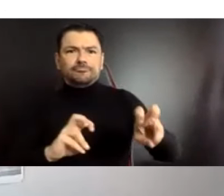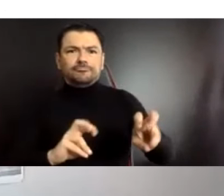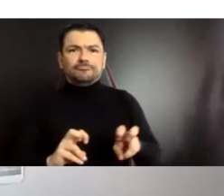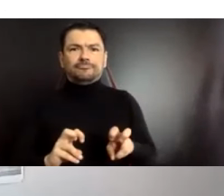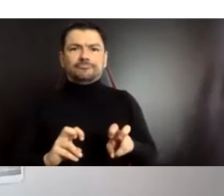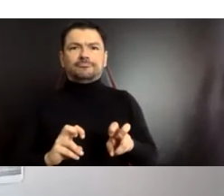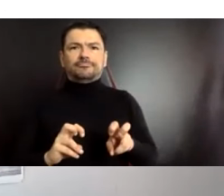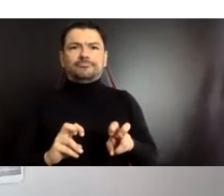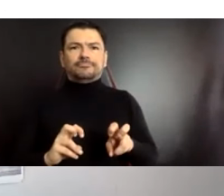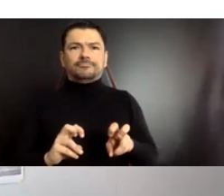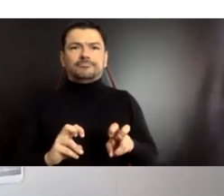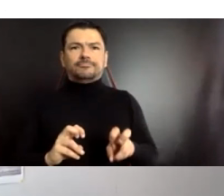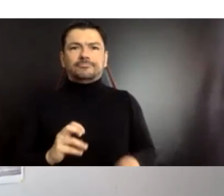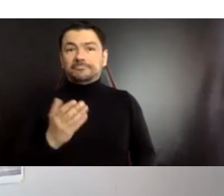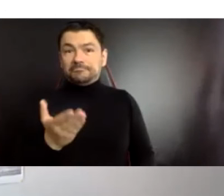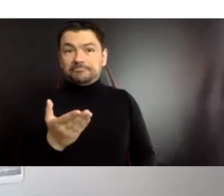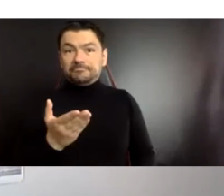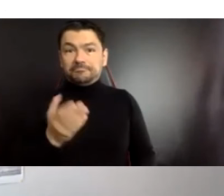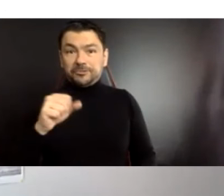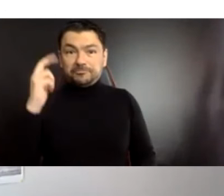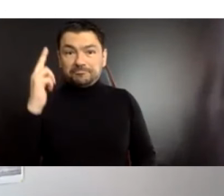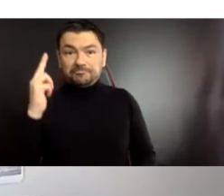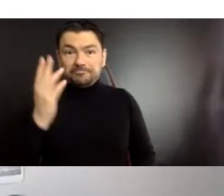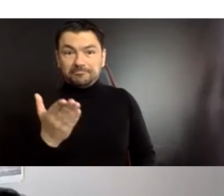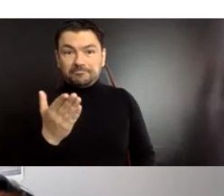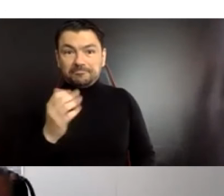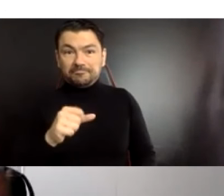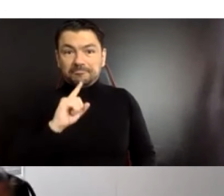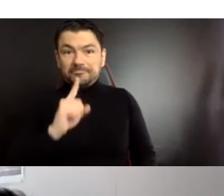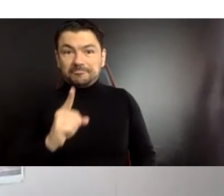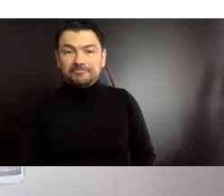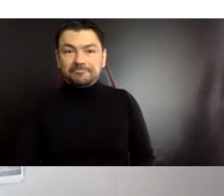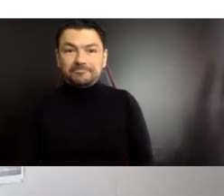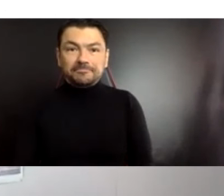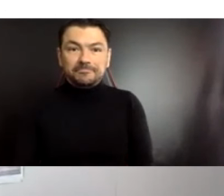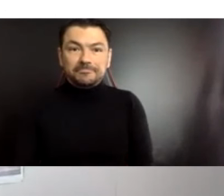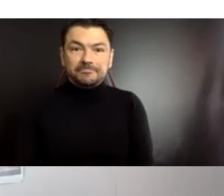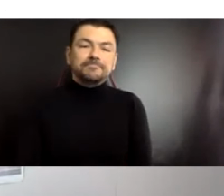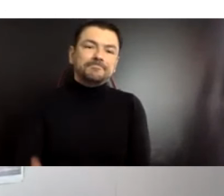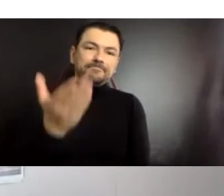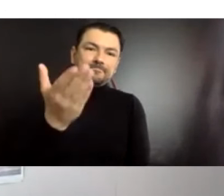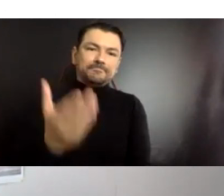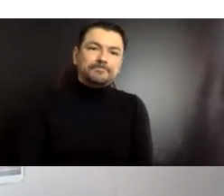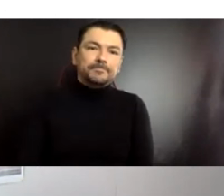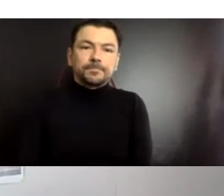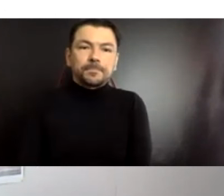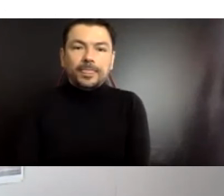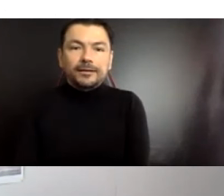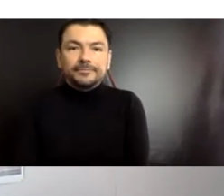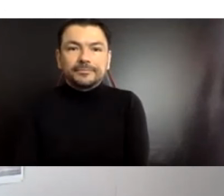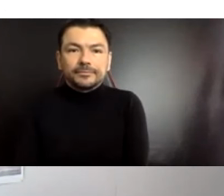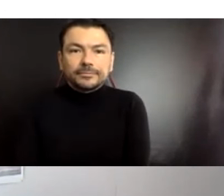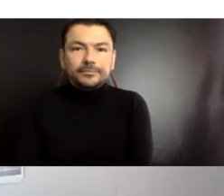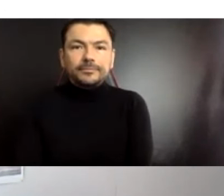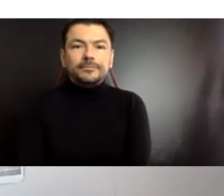you, go ahead. You ¿Quieres que want- empiece? Adelante, Dalia. Thank you. Monica, then Ludi. Dalia. Okay. Dalia, so Mónica y Ludi. Adelante, Dalia. I think I